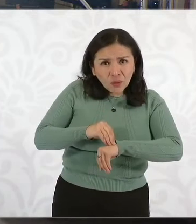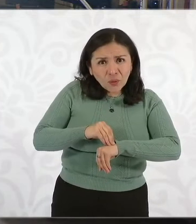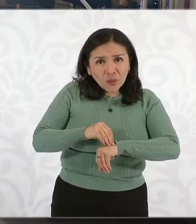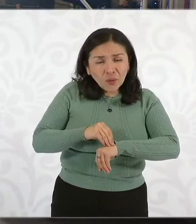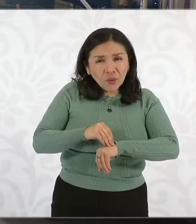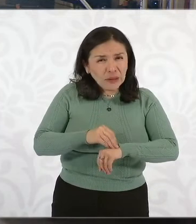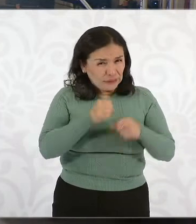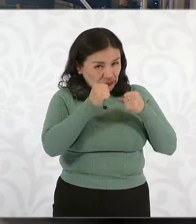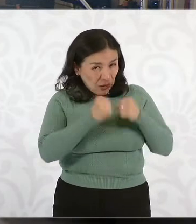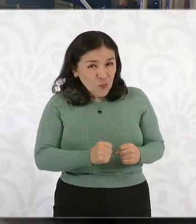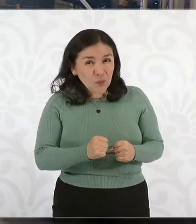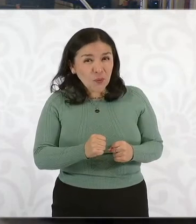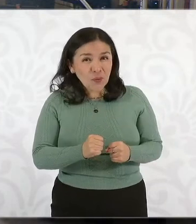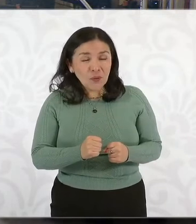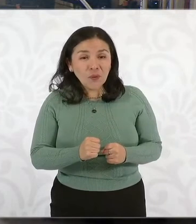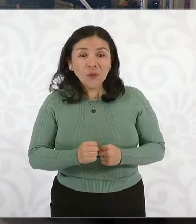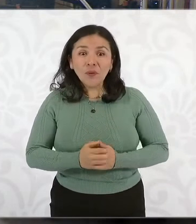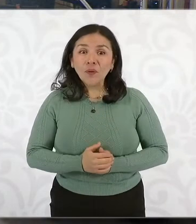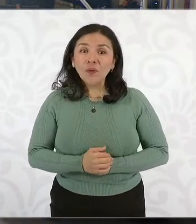¿Estamos seguros de eso?